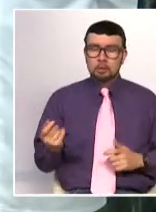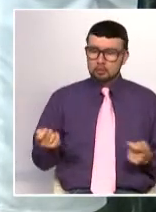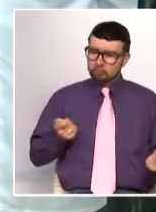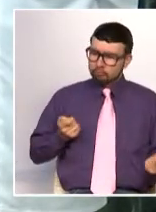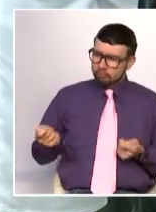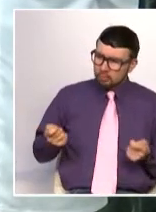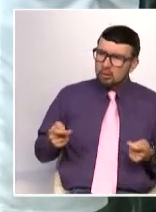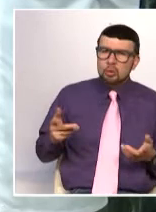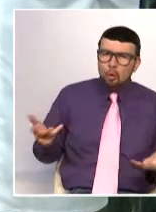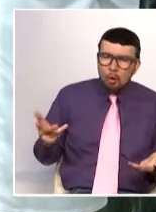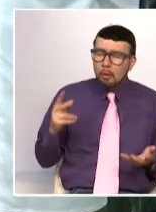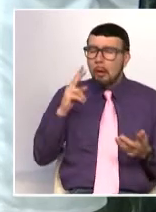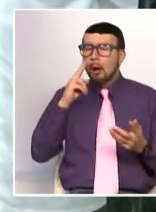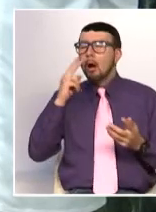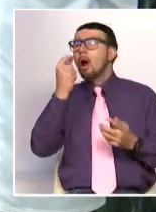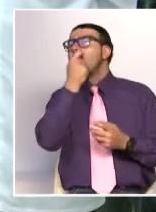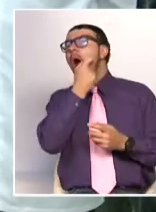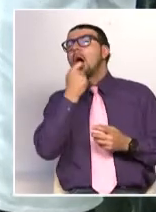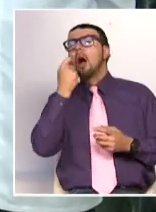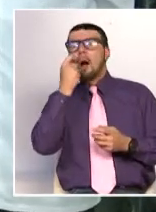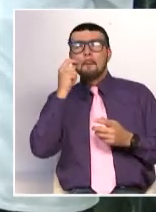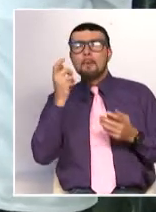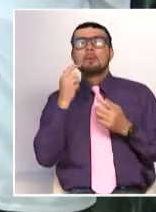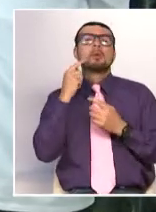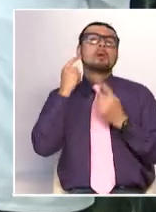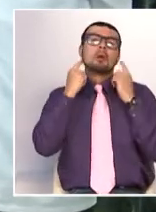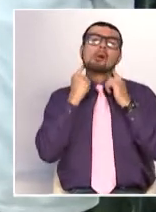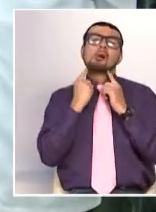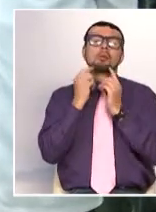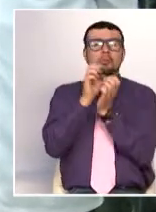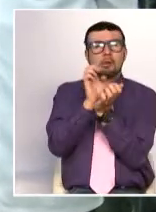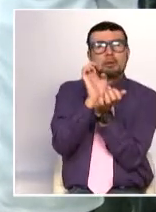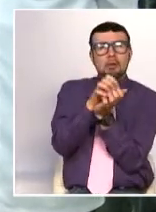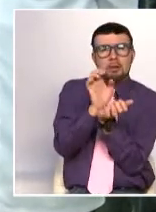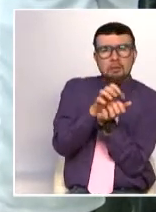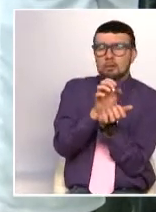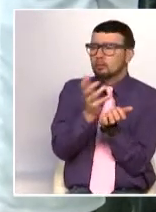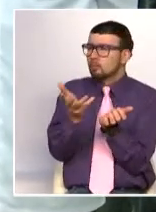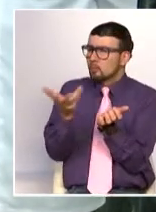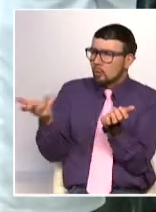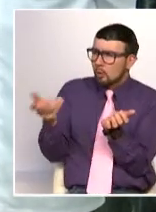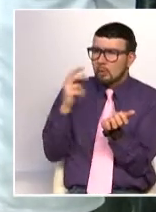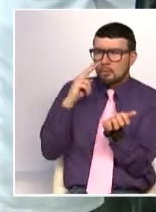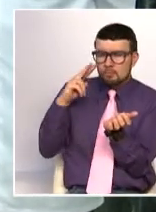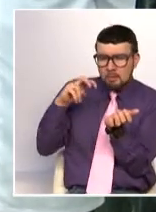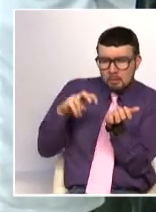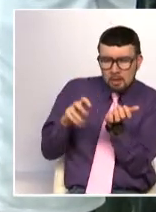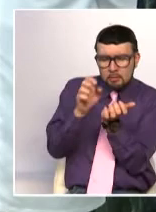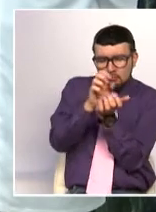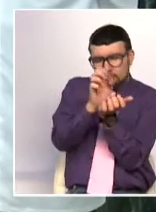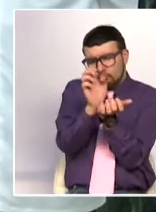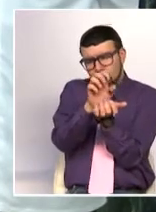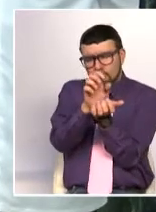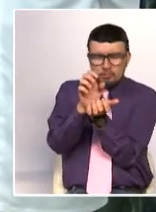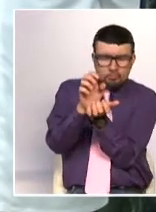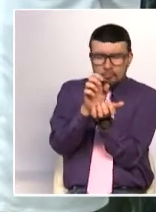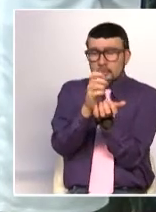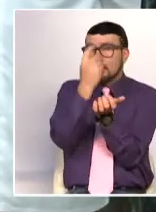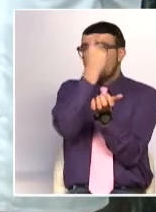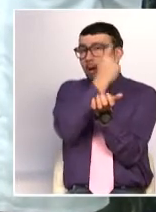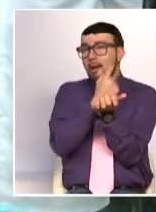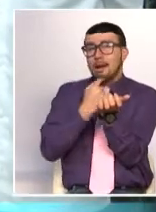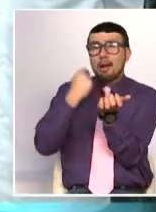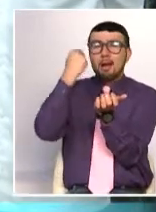monde y de la mandíbula las alteraciones que puede tener en la articulación y la parte facial pero el